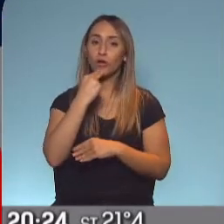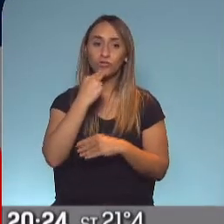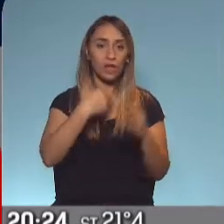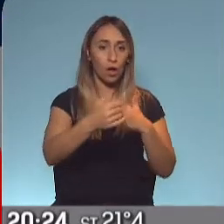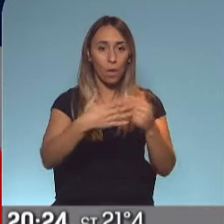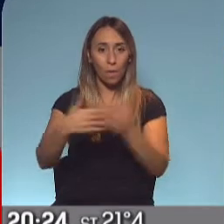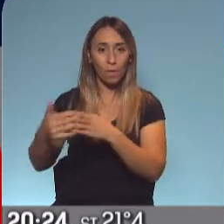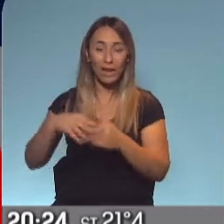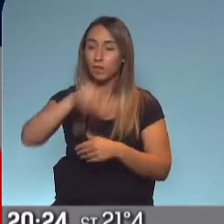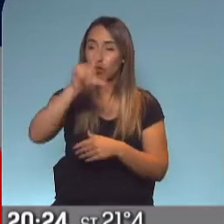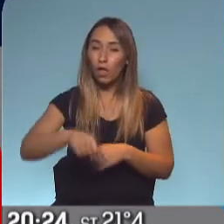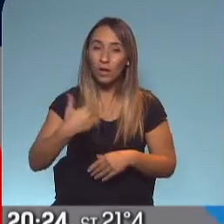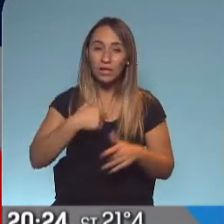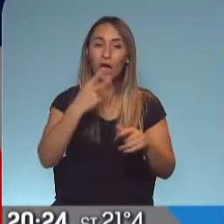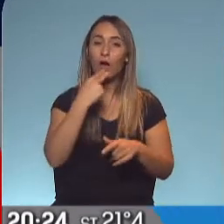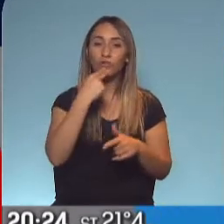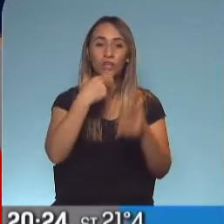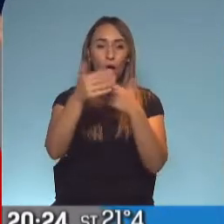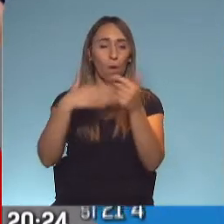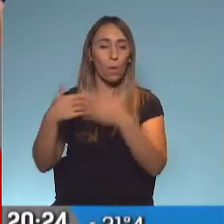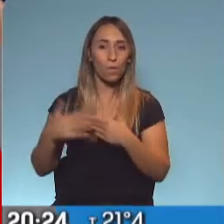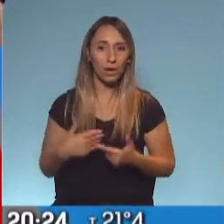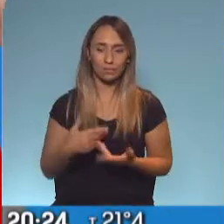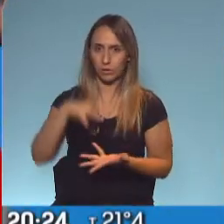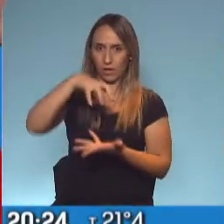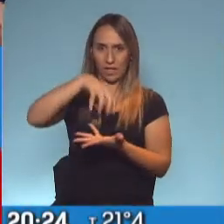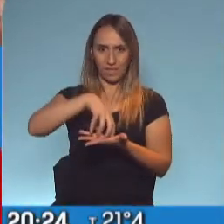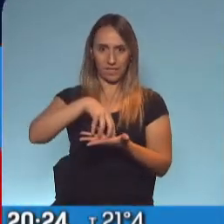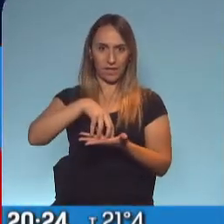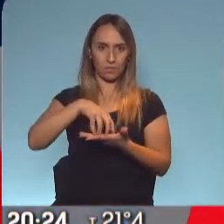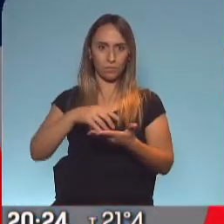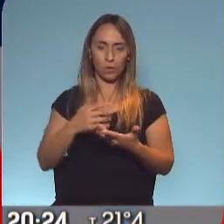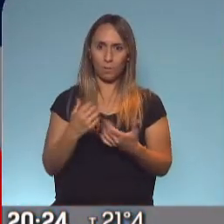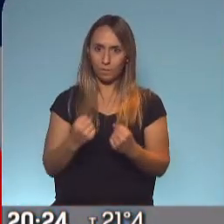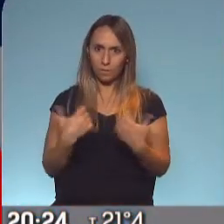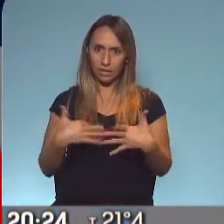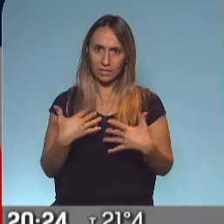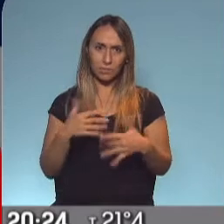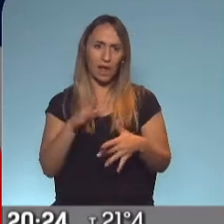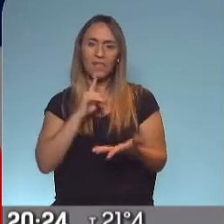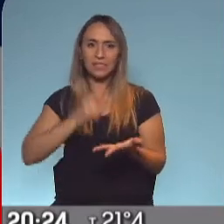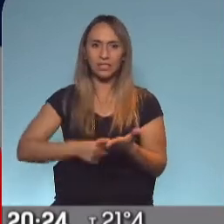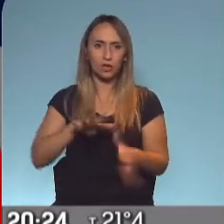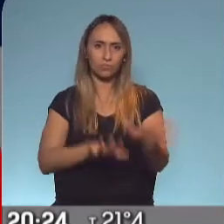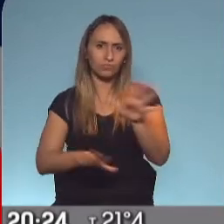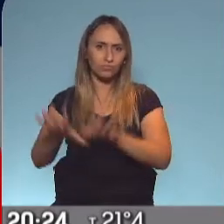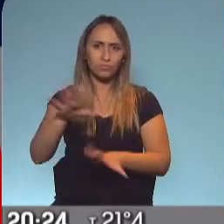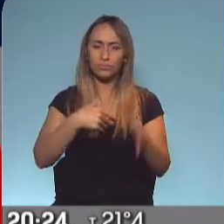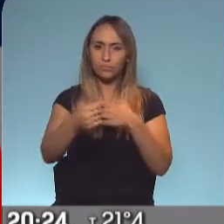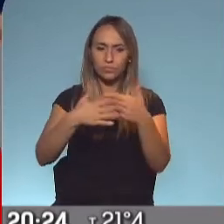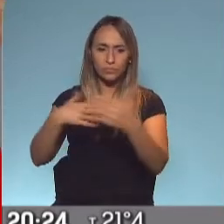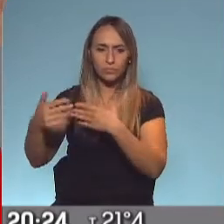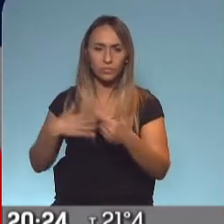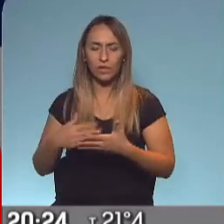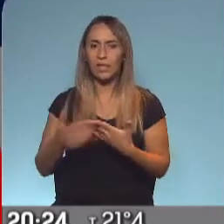ejecución en toda la Argentina, ¿no? Un ente que es un brazo ejecutor de la política hídrica y de saneamiento. ¿Y hoy? ¿Cuántos hay?